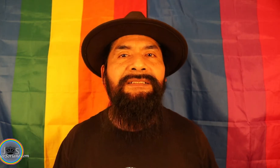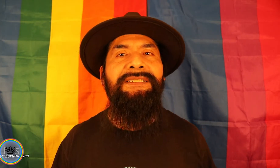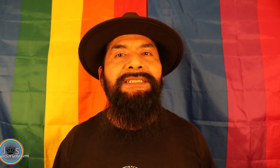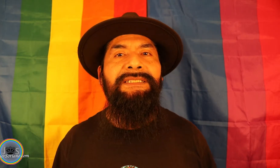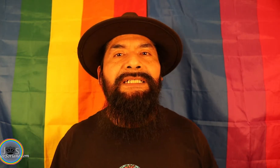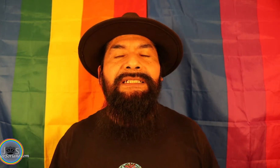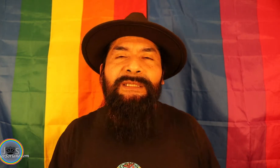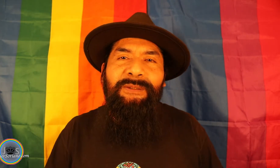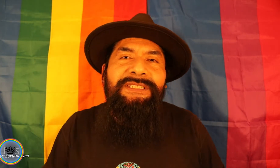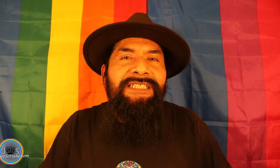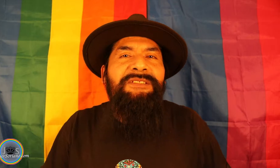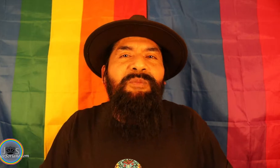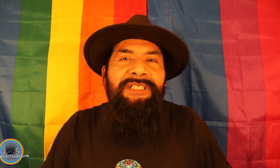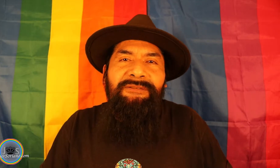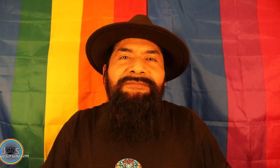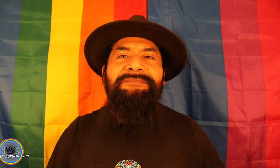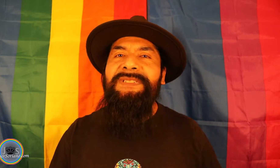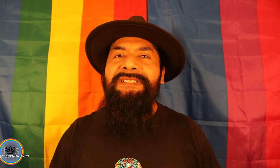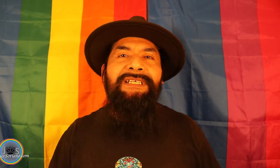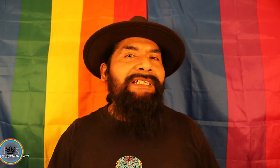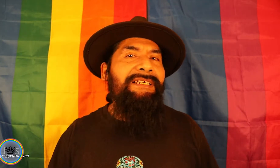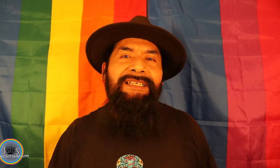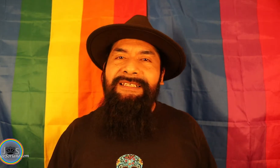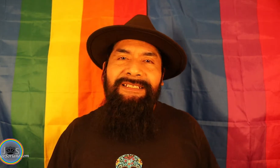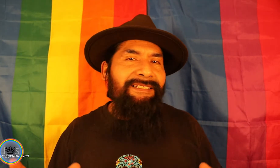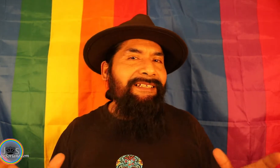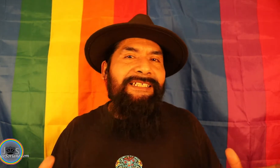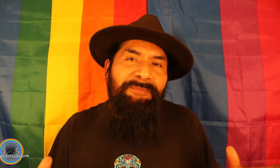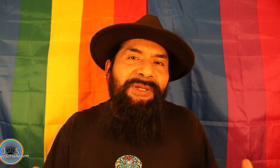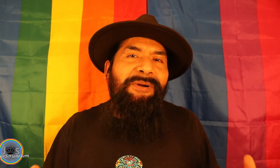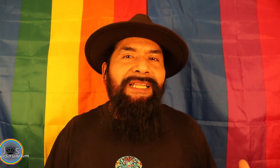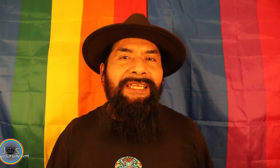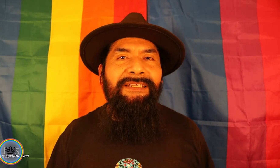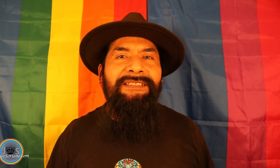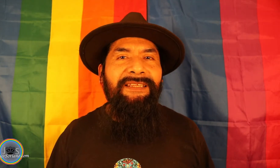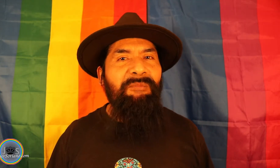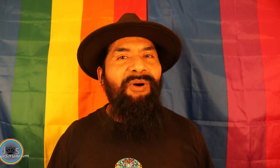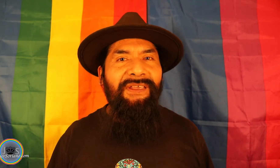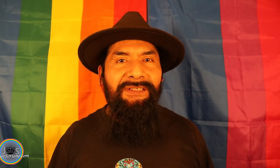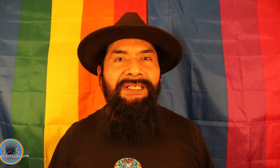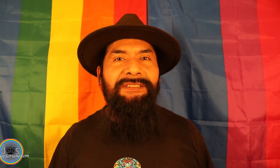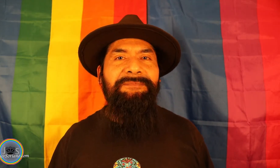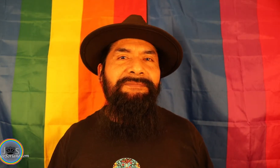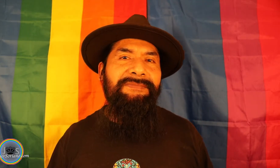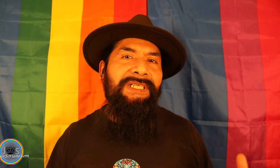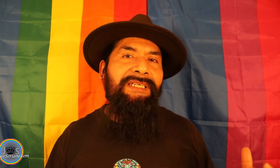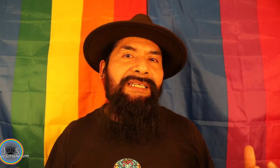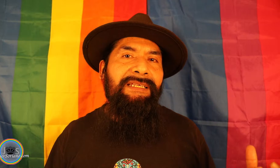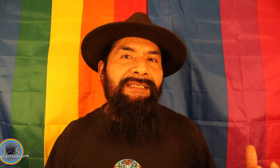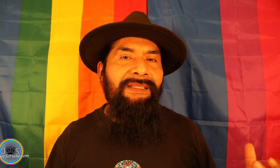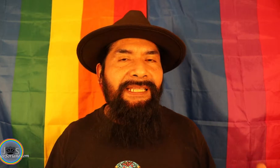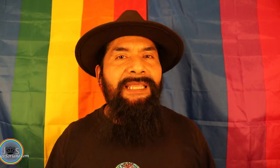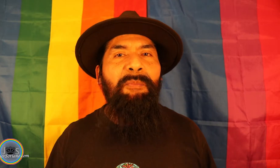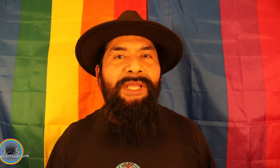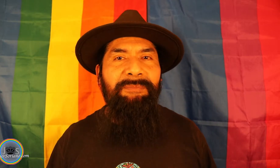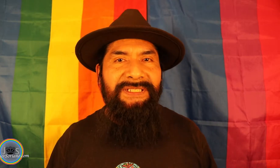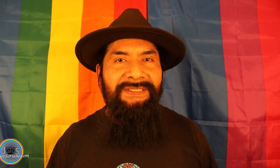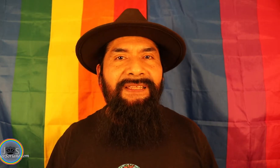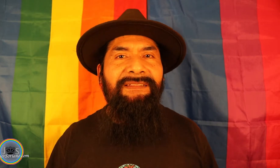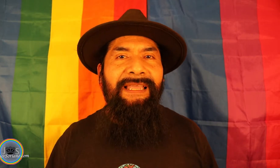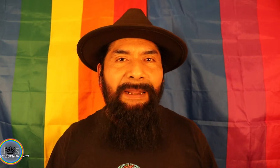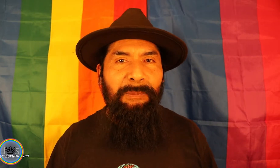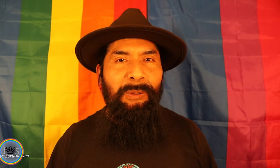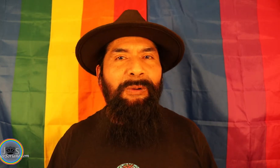mundial. Entonces, bueno, espero que la gente de Morena, gente que apoya